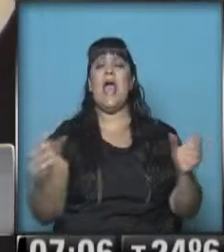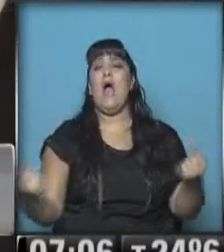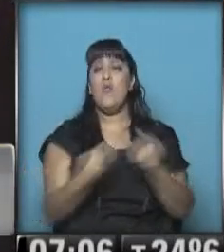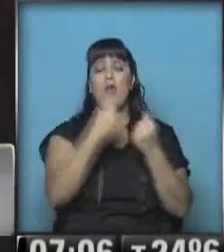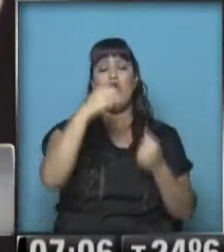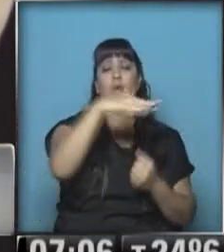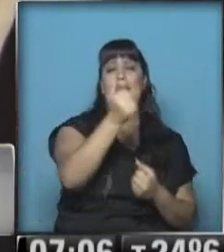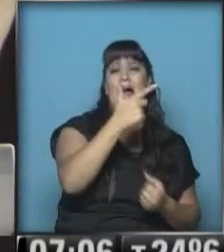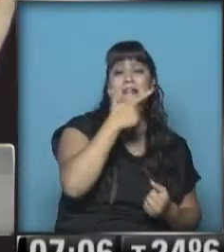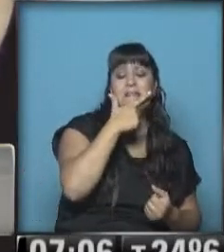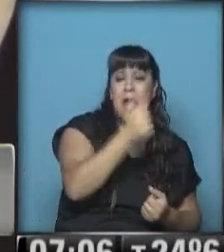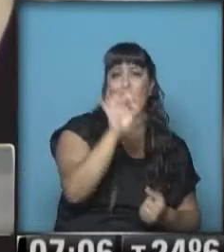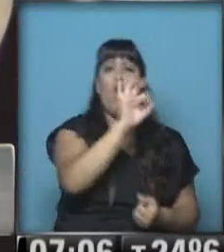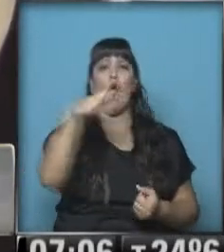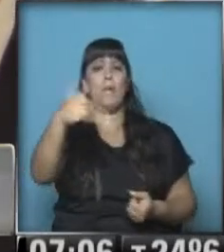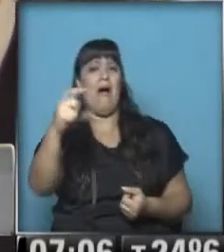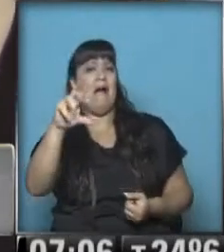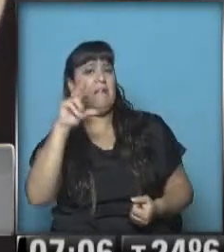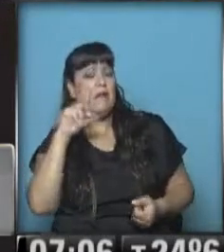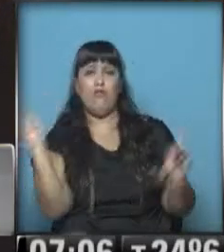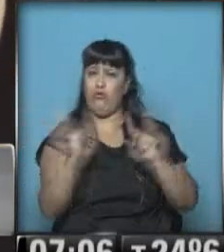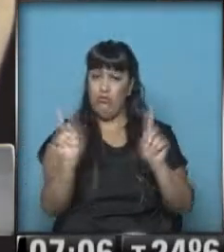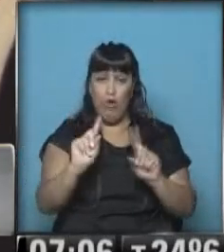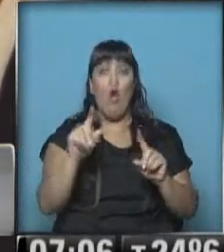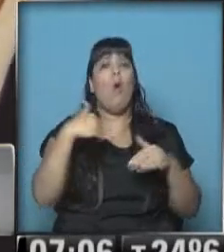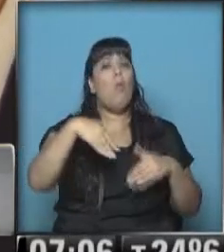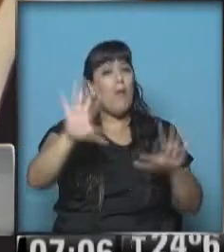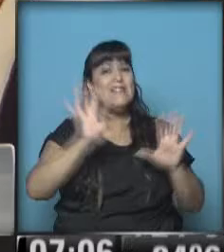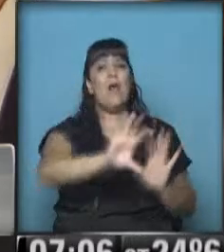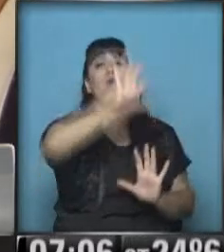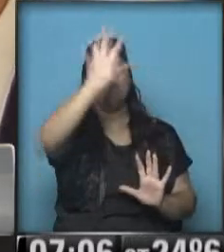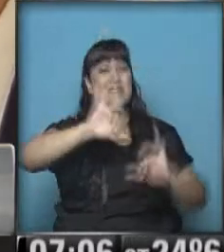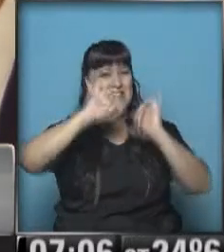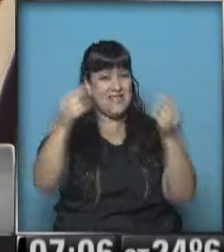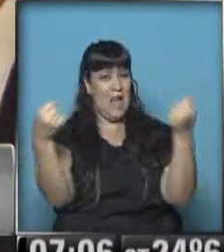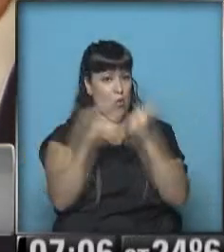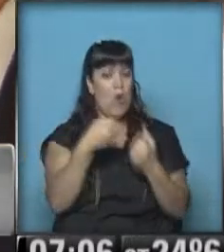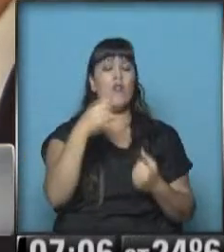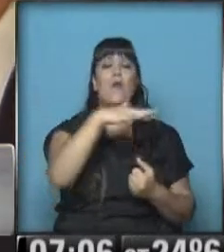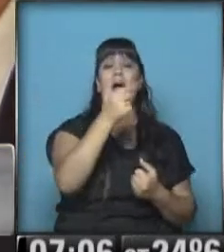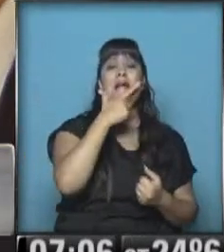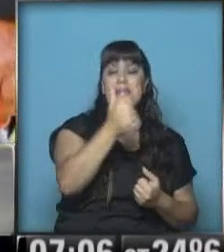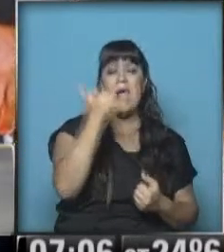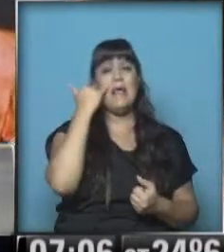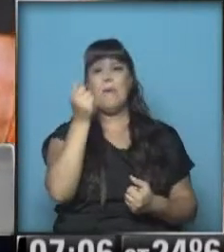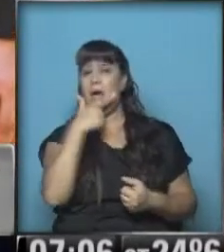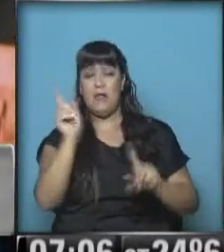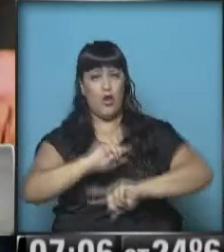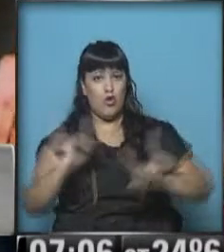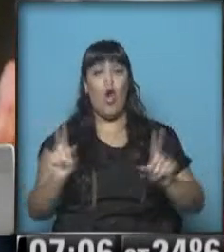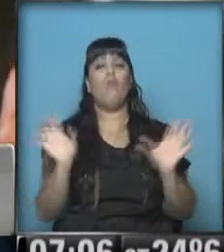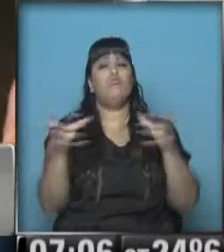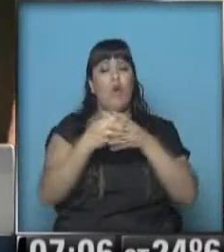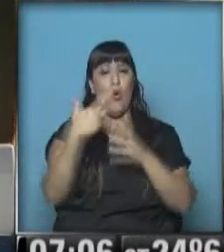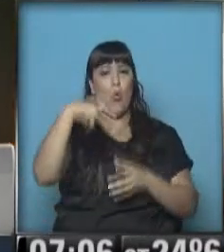sino que se van a hacer, hay posibilidades para hacer acuerdos provinciales? Bueno, lo mismo dijeron ayer, vamos a fortalecer el Frente Amplio, pero